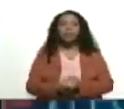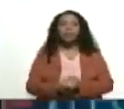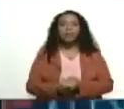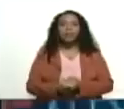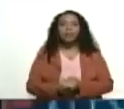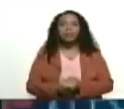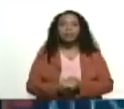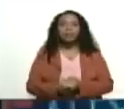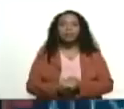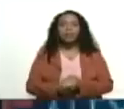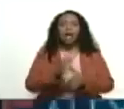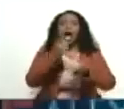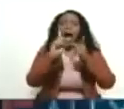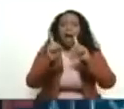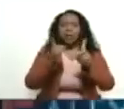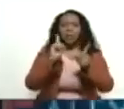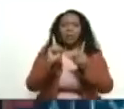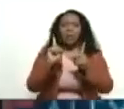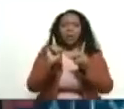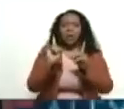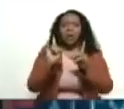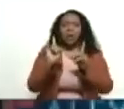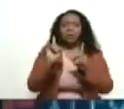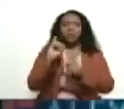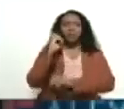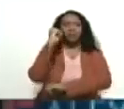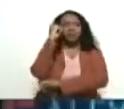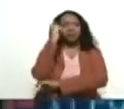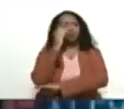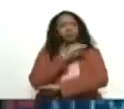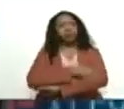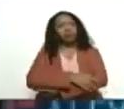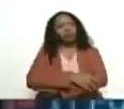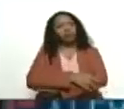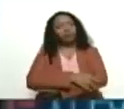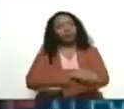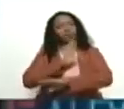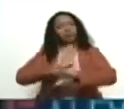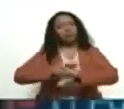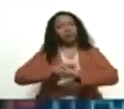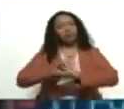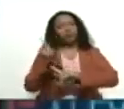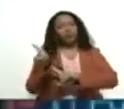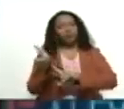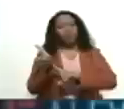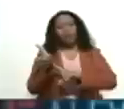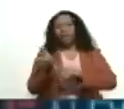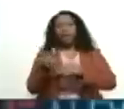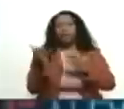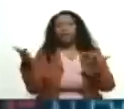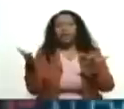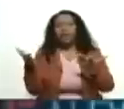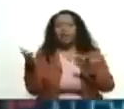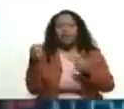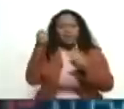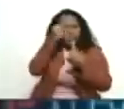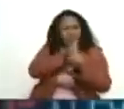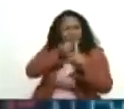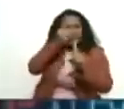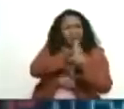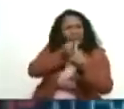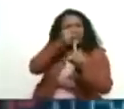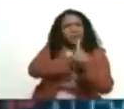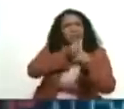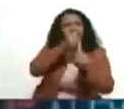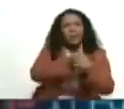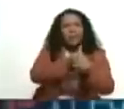Uno se pregunta, ¿por qué ese especial ensañamiento del